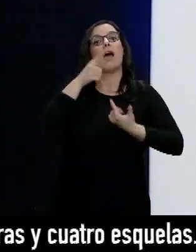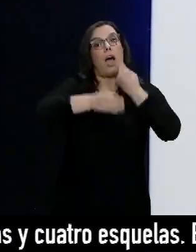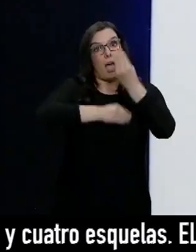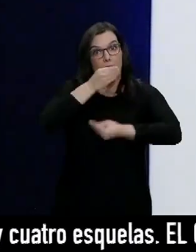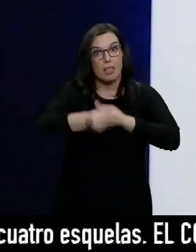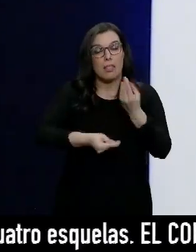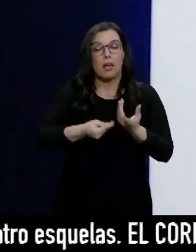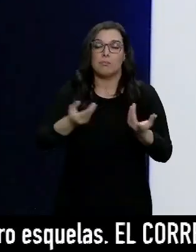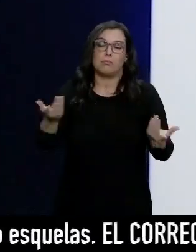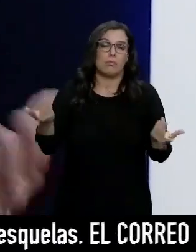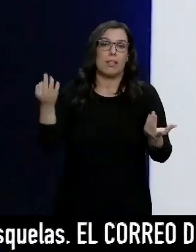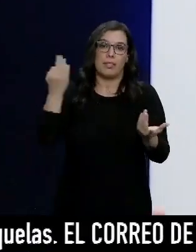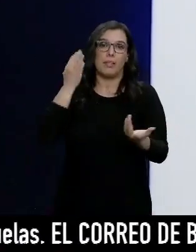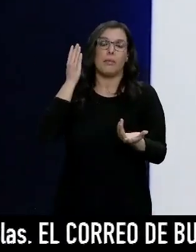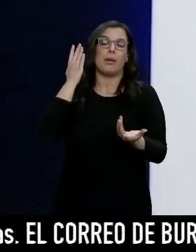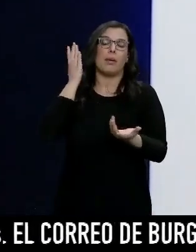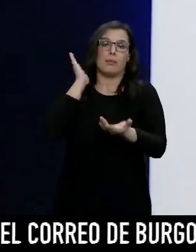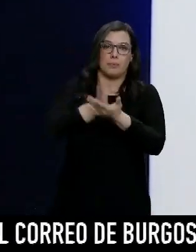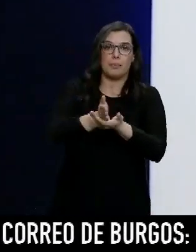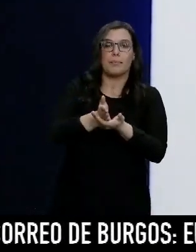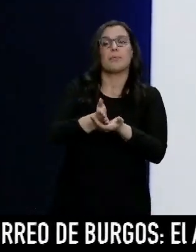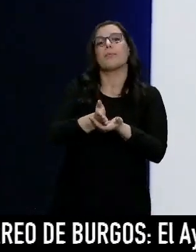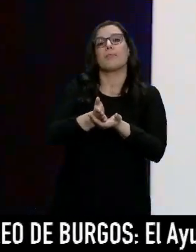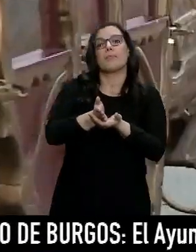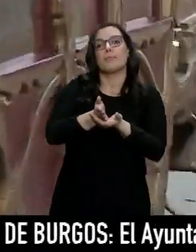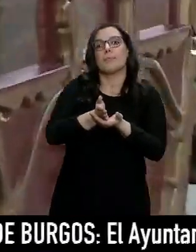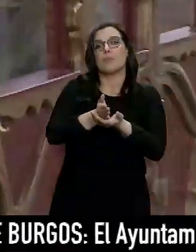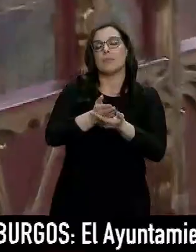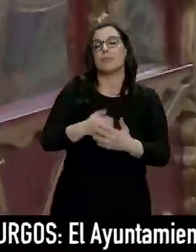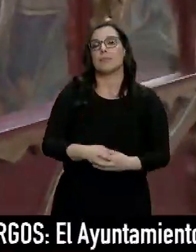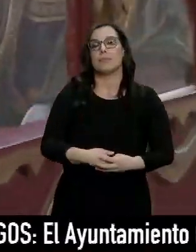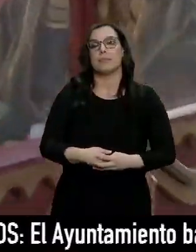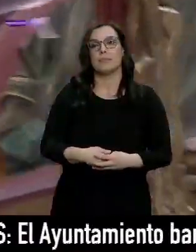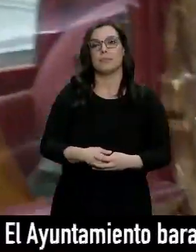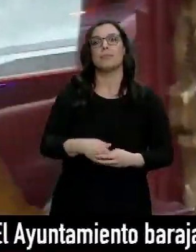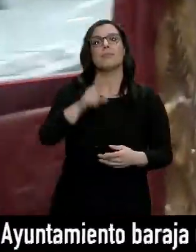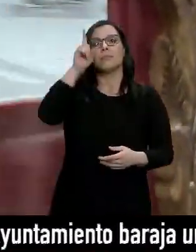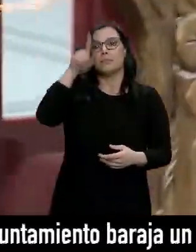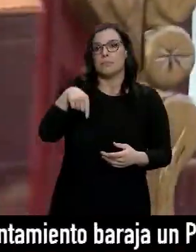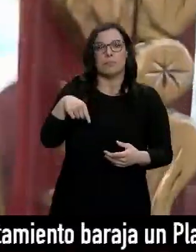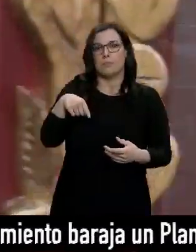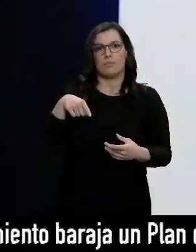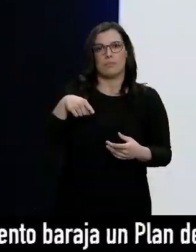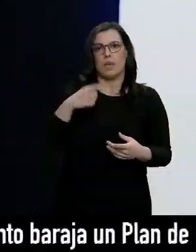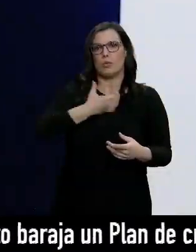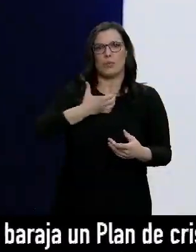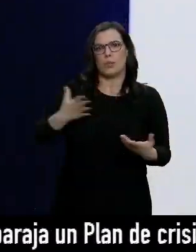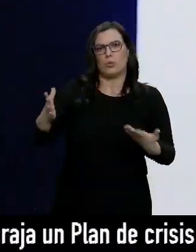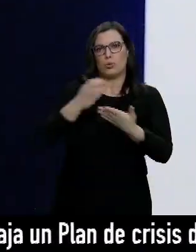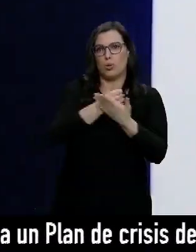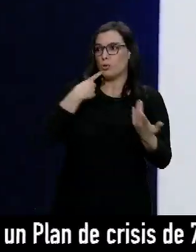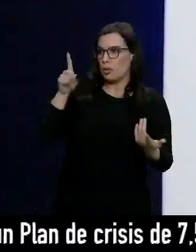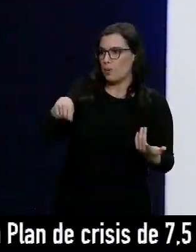realizar cabalgatas, se les abrirá el correspondiente expediente. Y eso, aseguró, incluye a todos los ayuntamientos. ¿También el de